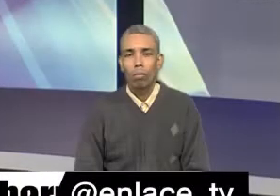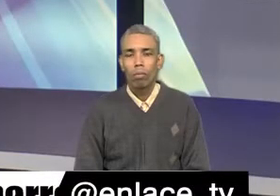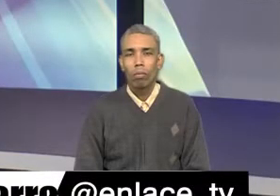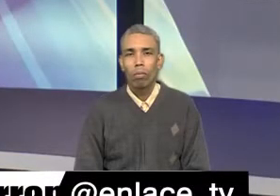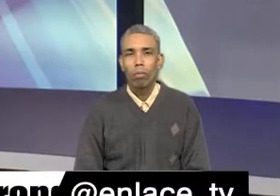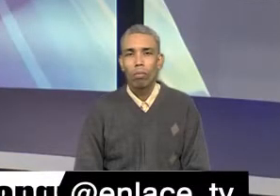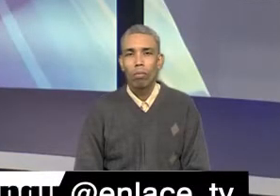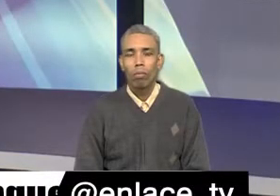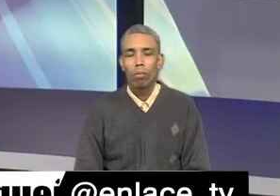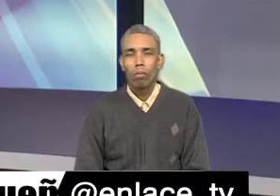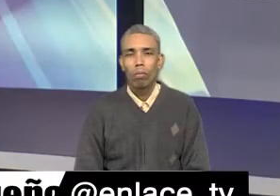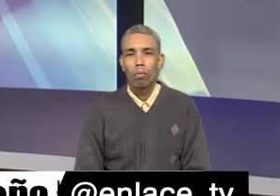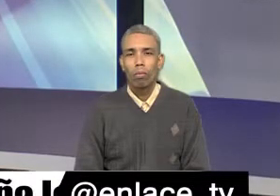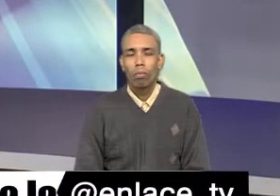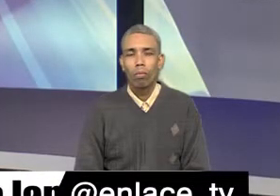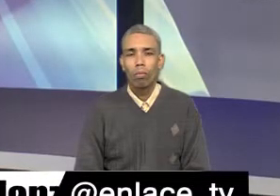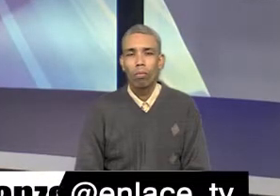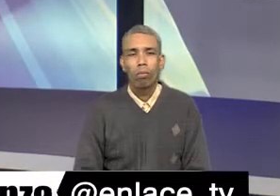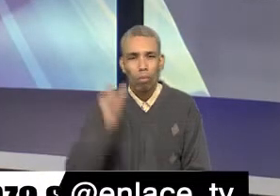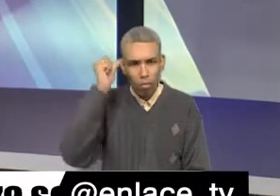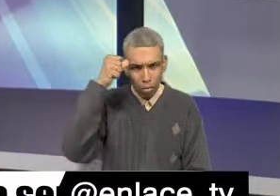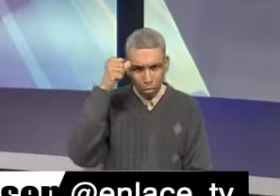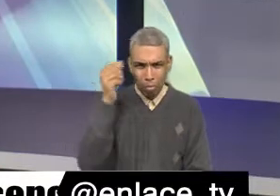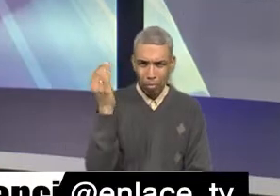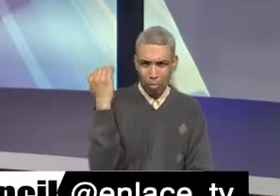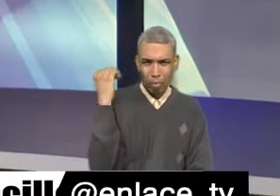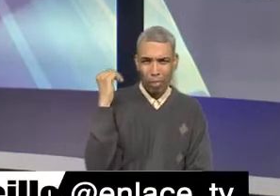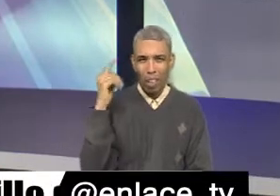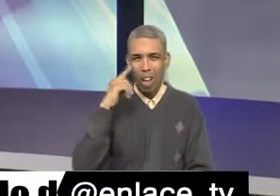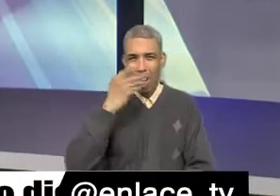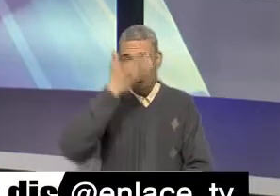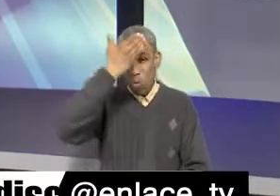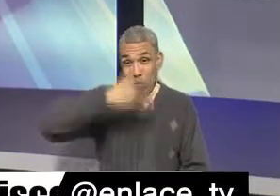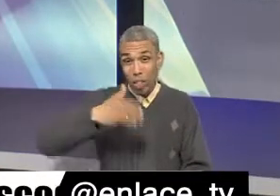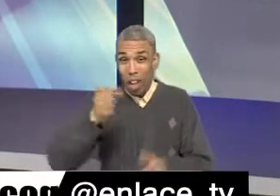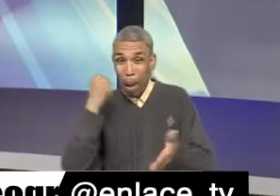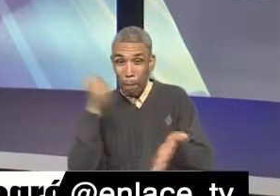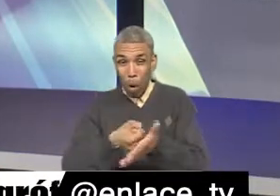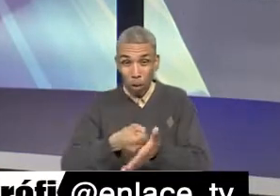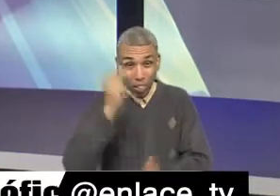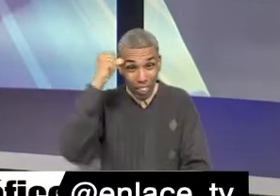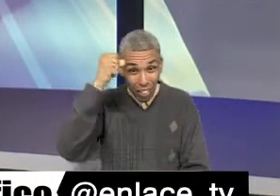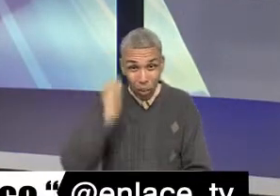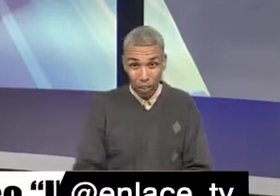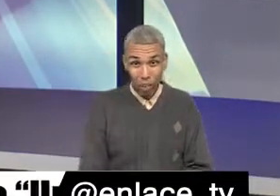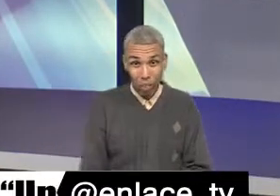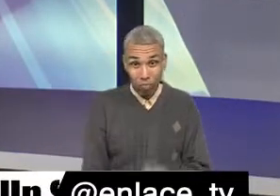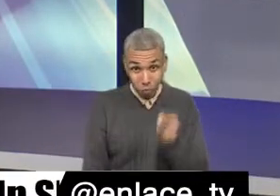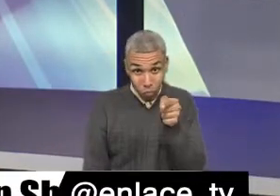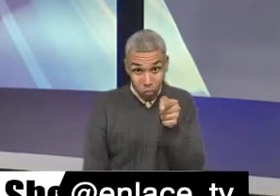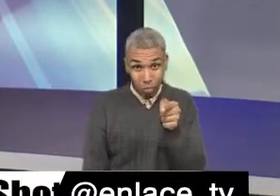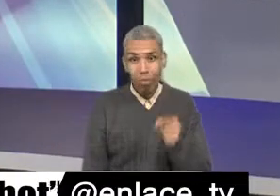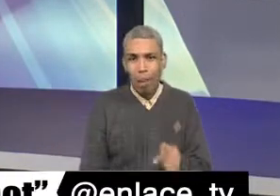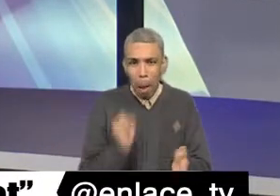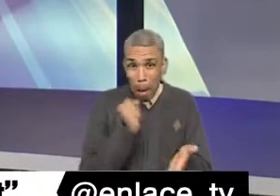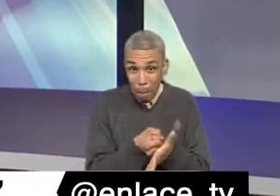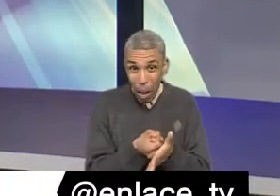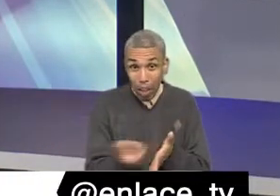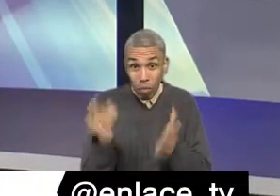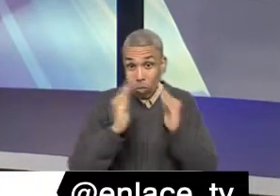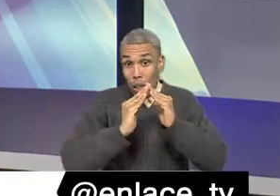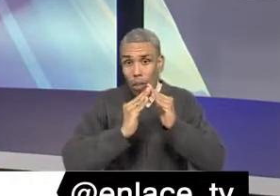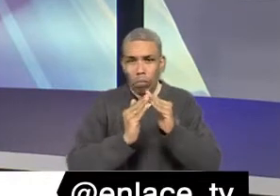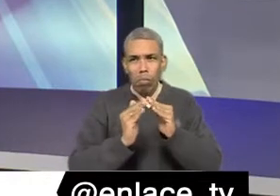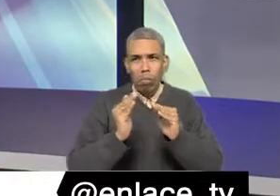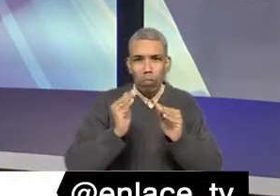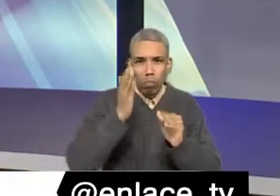Hace dos días una buseta terminó estrellada en una vivienda ubicada en el barrio Minas del Paraíso. Los afectados están a la espera de la reparación de los daños del